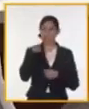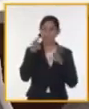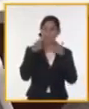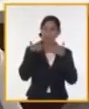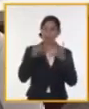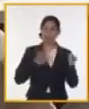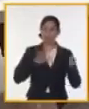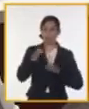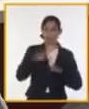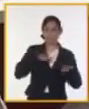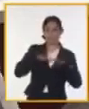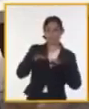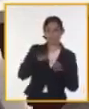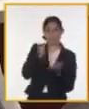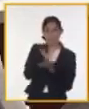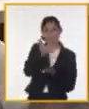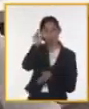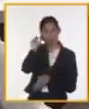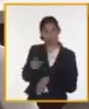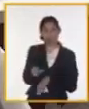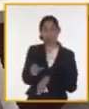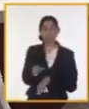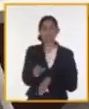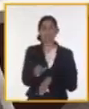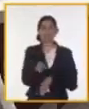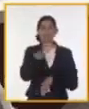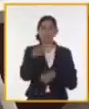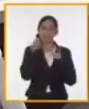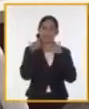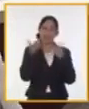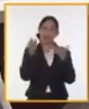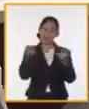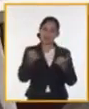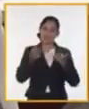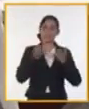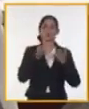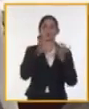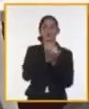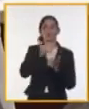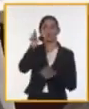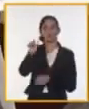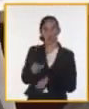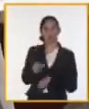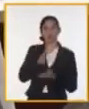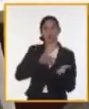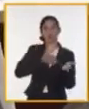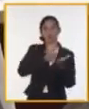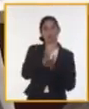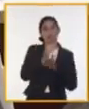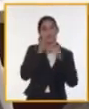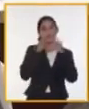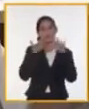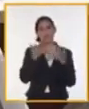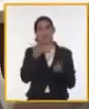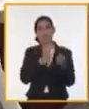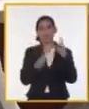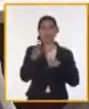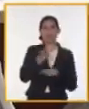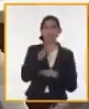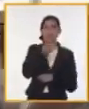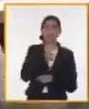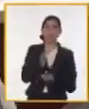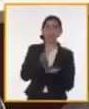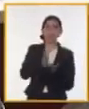de los estudiantes y escuchar a los estudiantes que están en estas carreras. Es muy importante que los estudiantes nos den sus consideraciones, qué